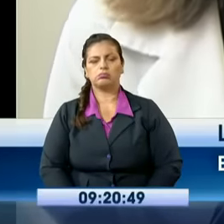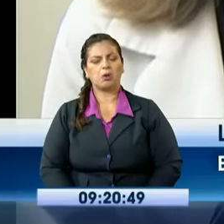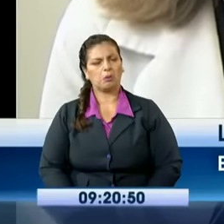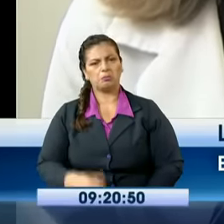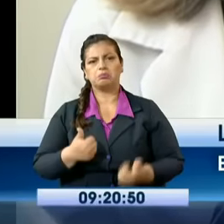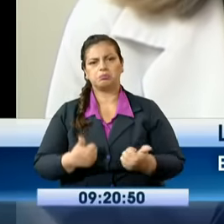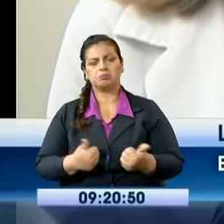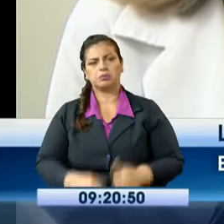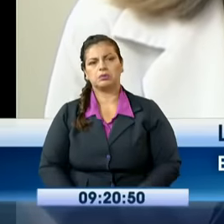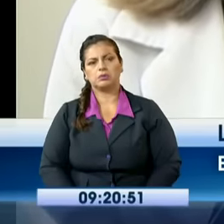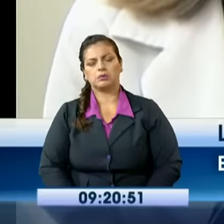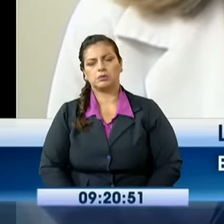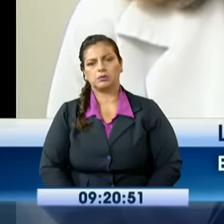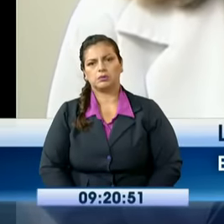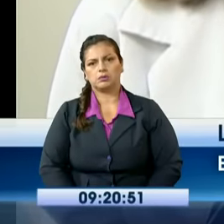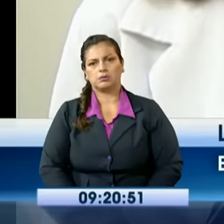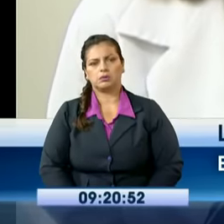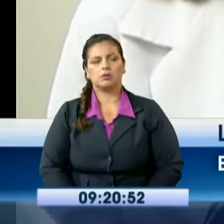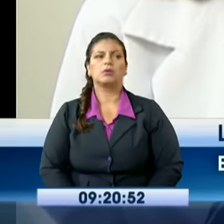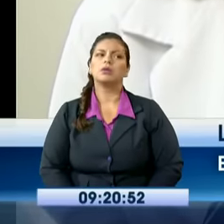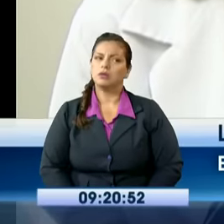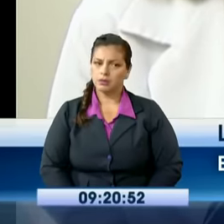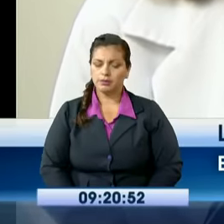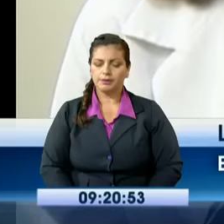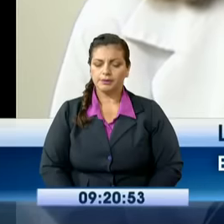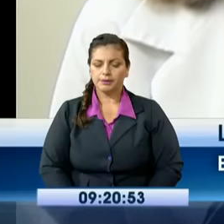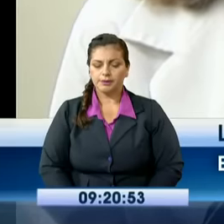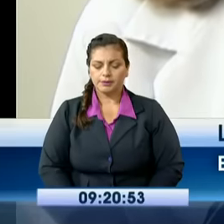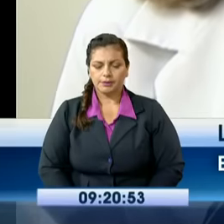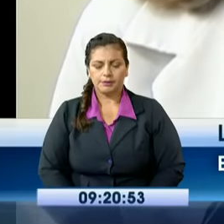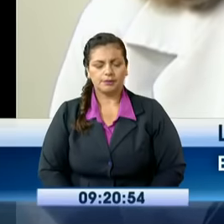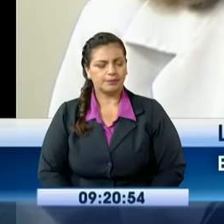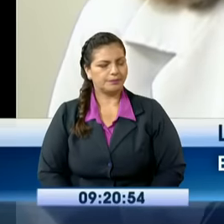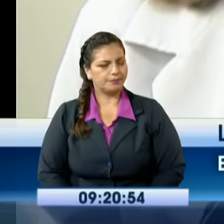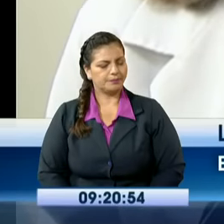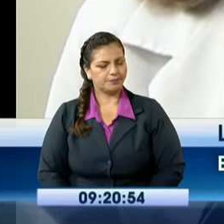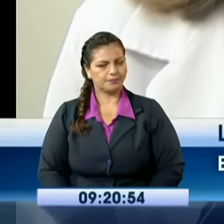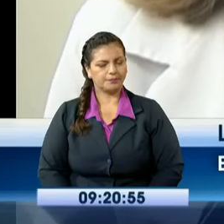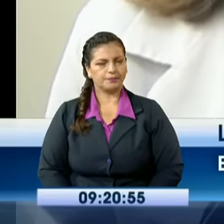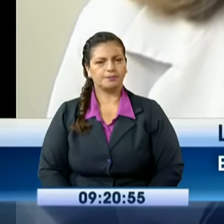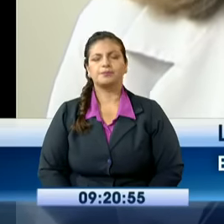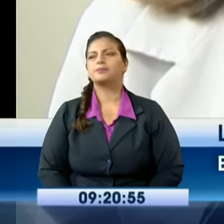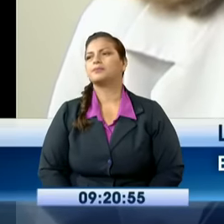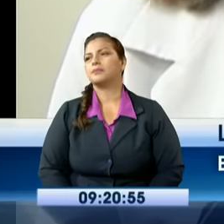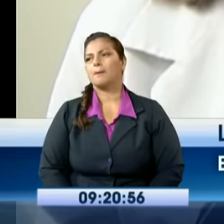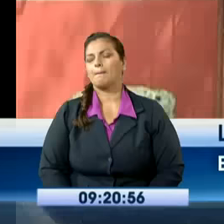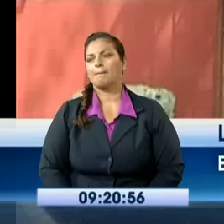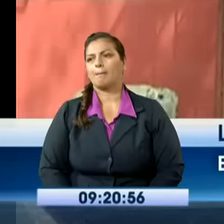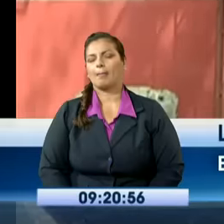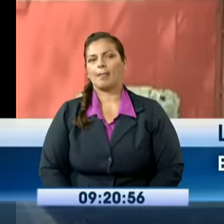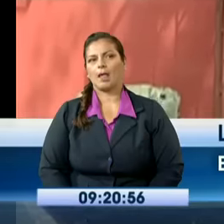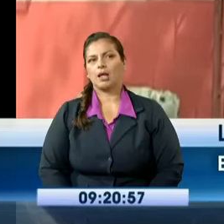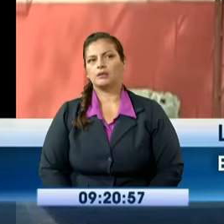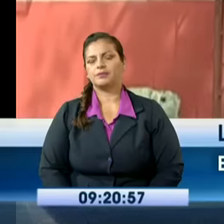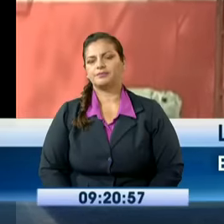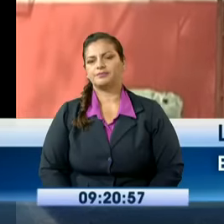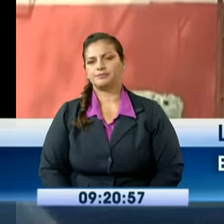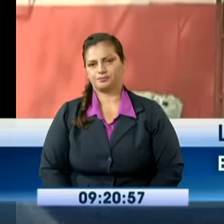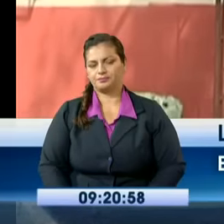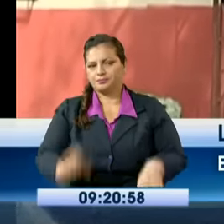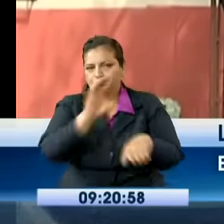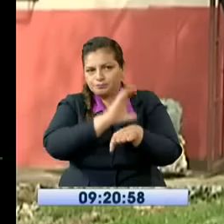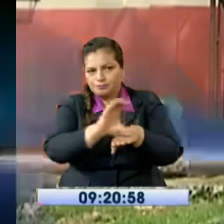está viendo, porque no hay un incremento marcado o un incremento muy grande de casos de Zika. Y recomendaciones a